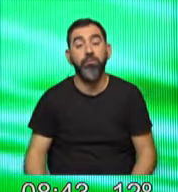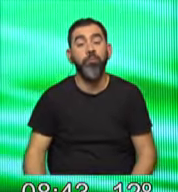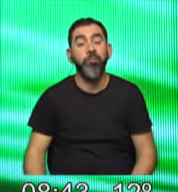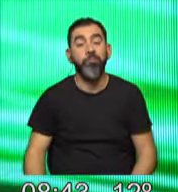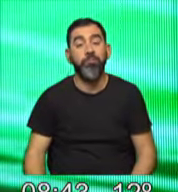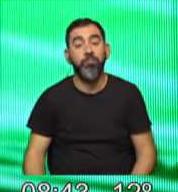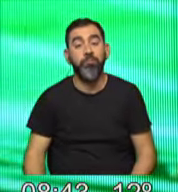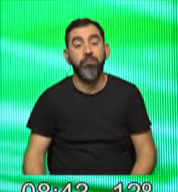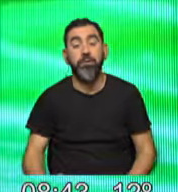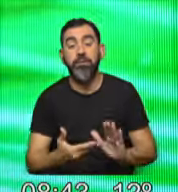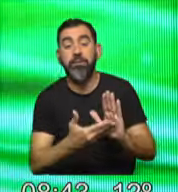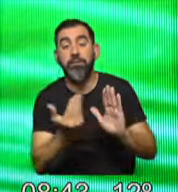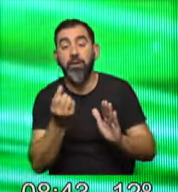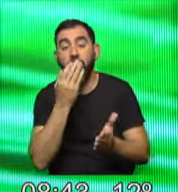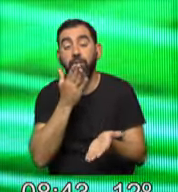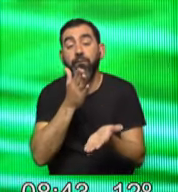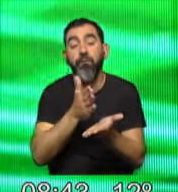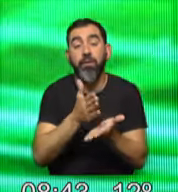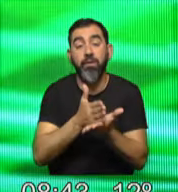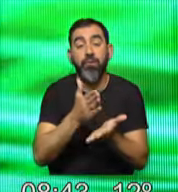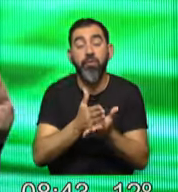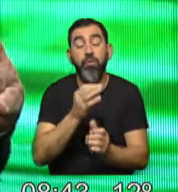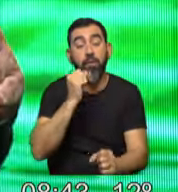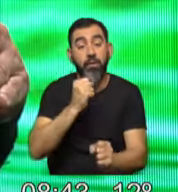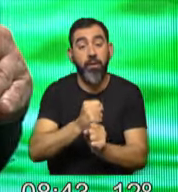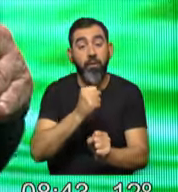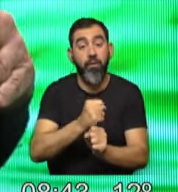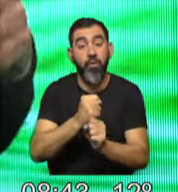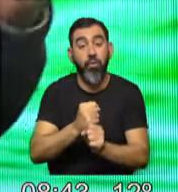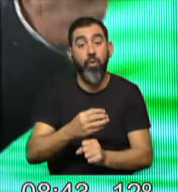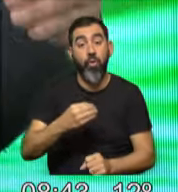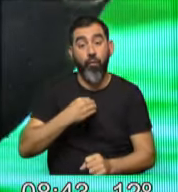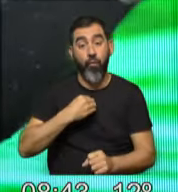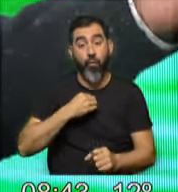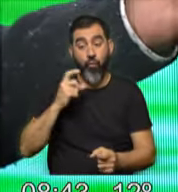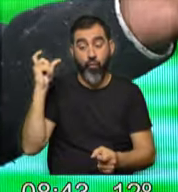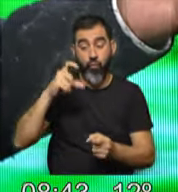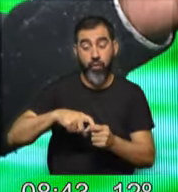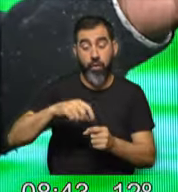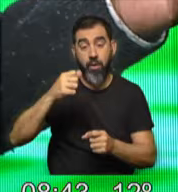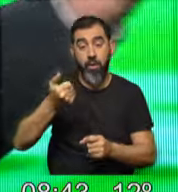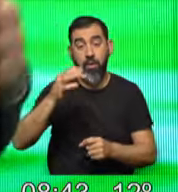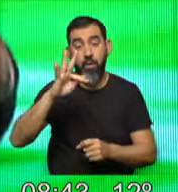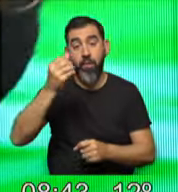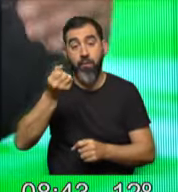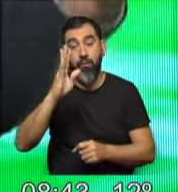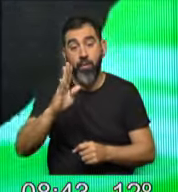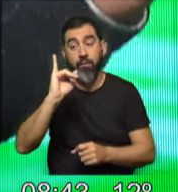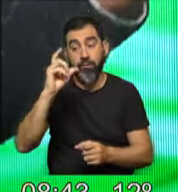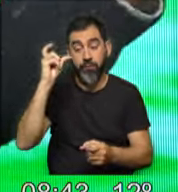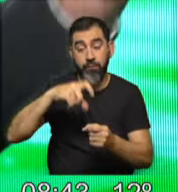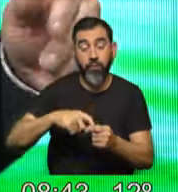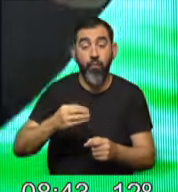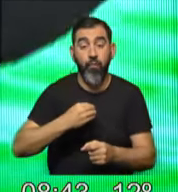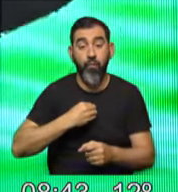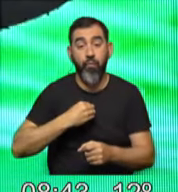se erradicó una bonificación que tenían los trabajadores que voluntariamente se afiliaran las afap y el que se afiliaba